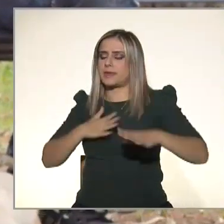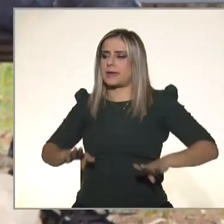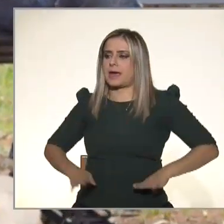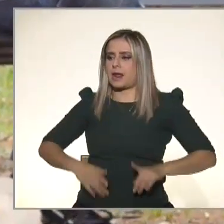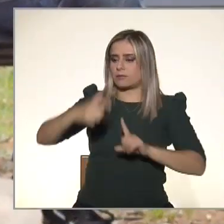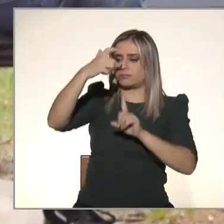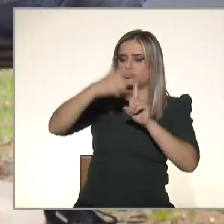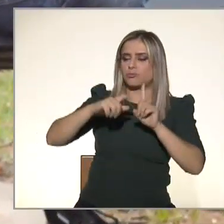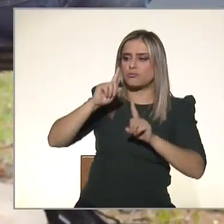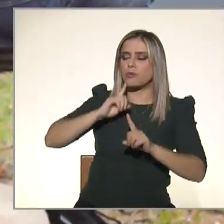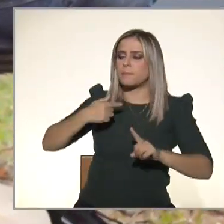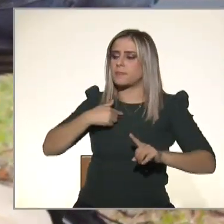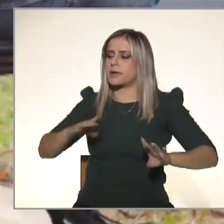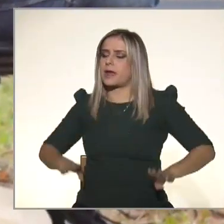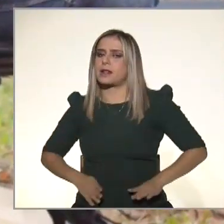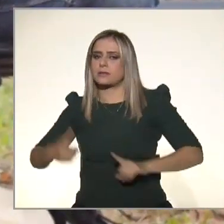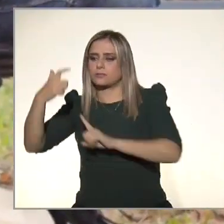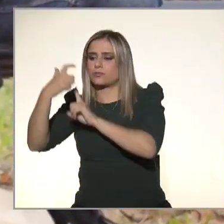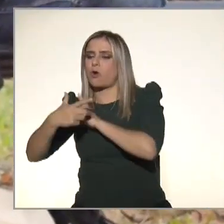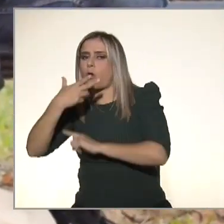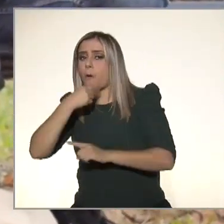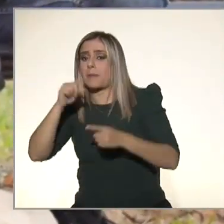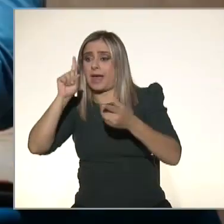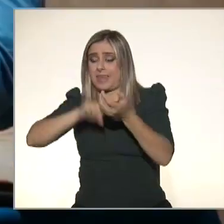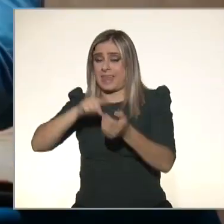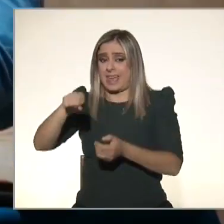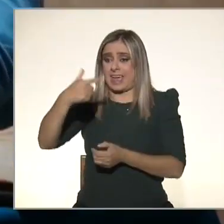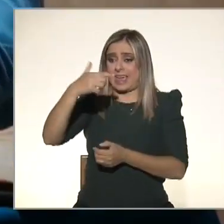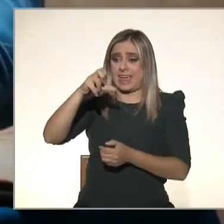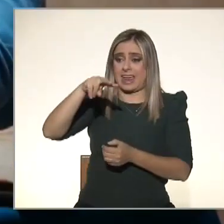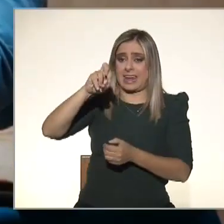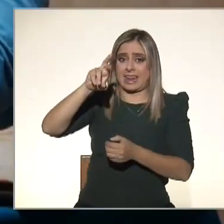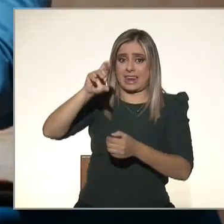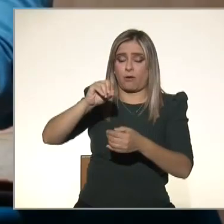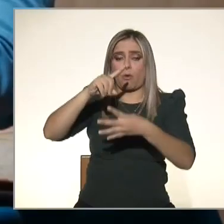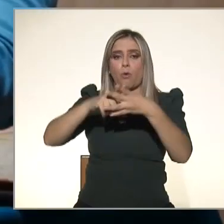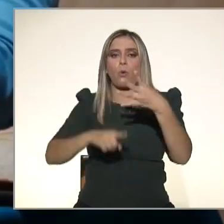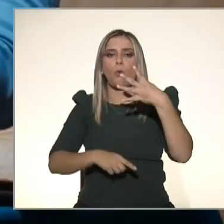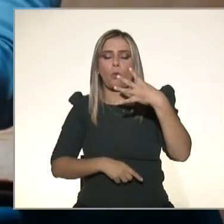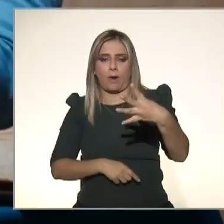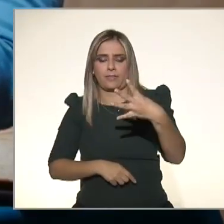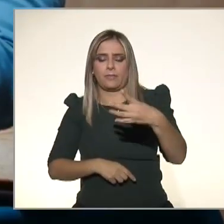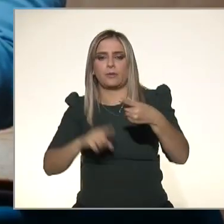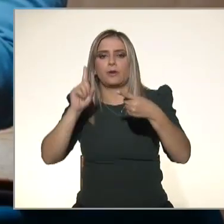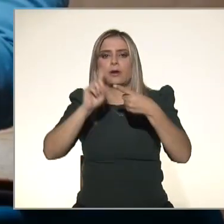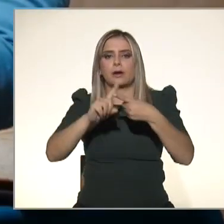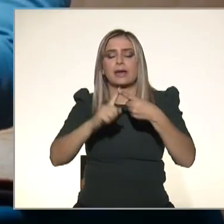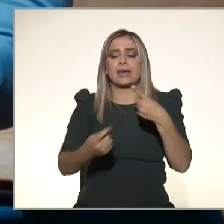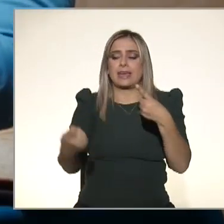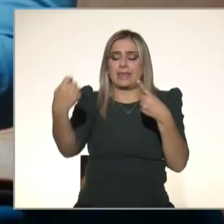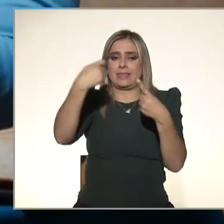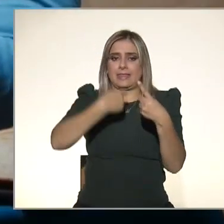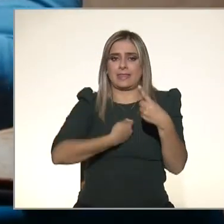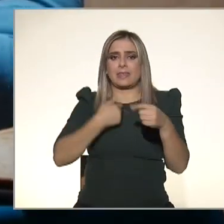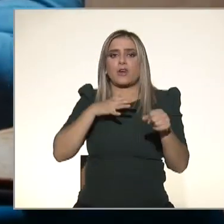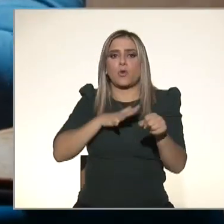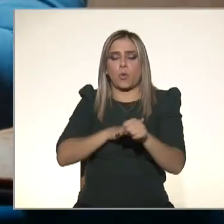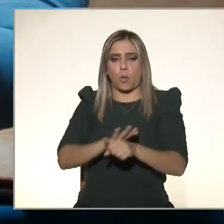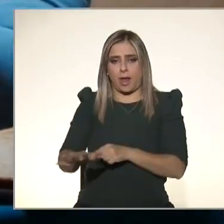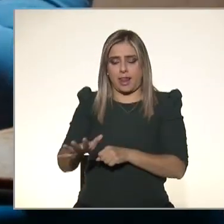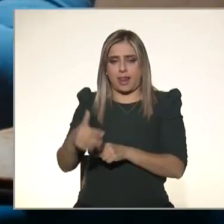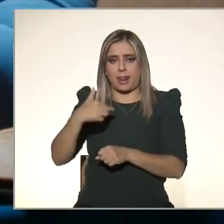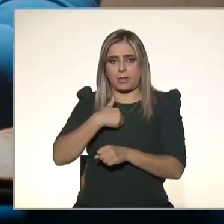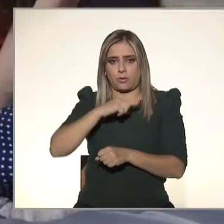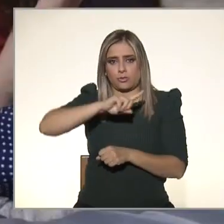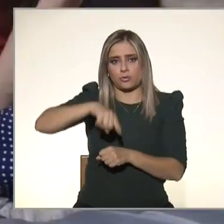el género distinguimos 4 elementos muy importantes, que son la identidad de género, el género